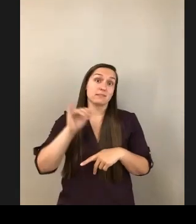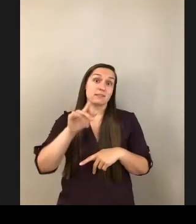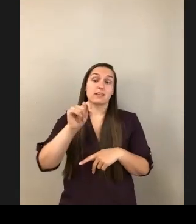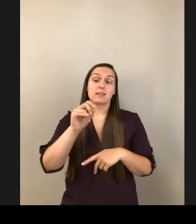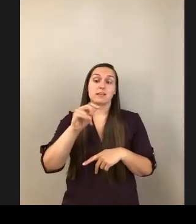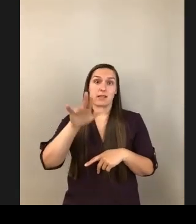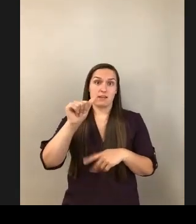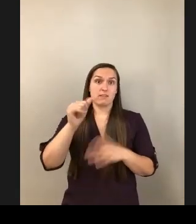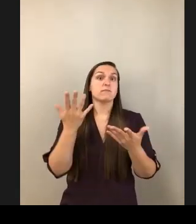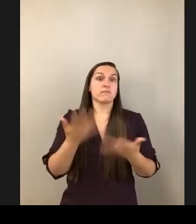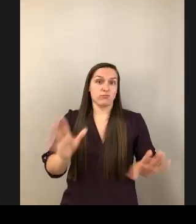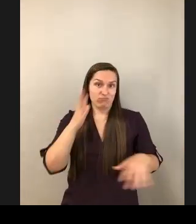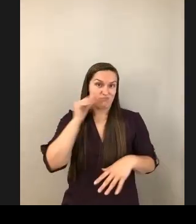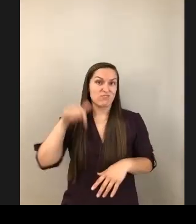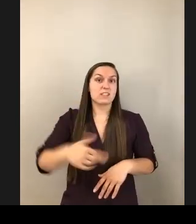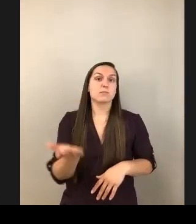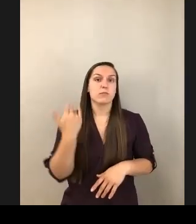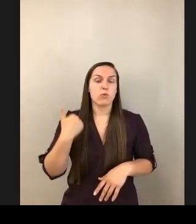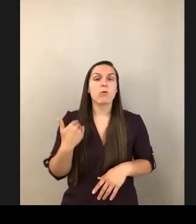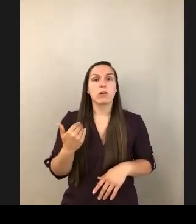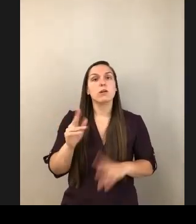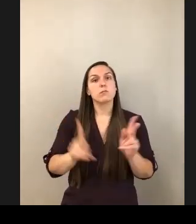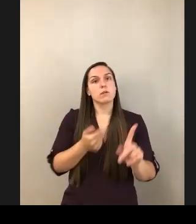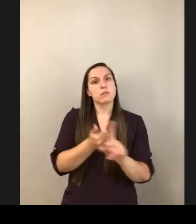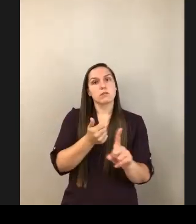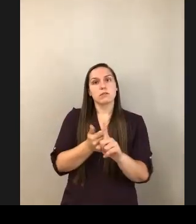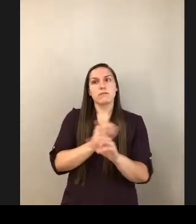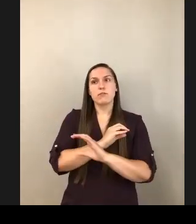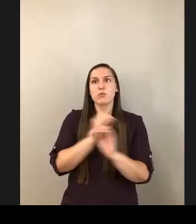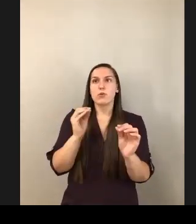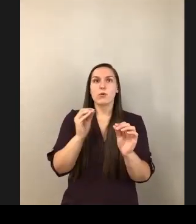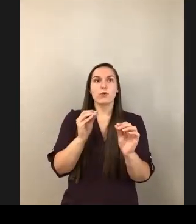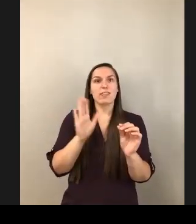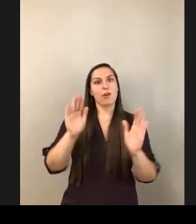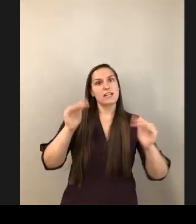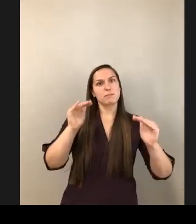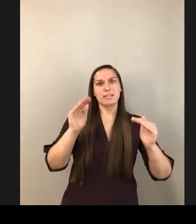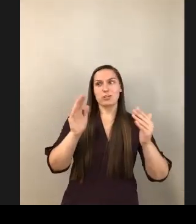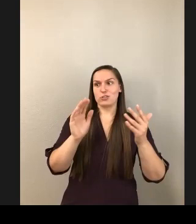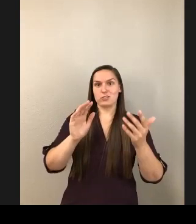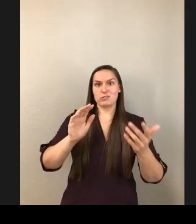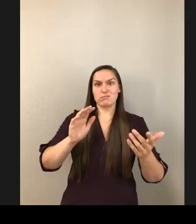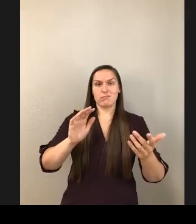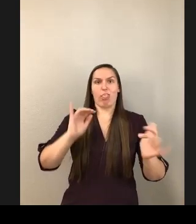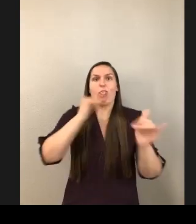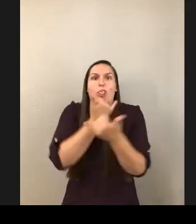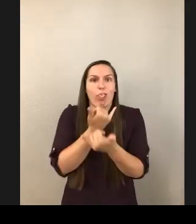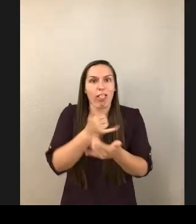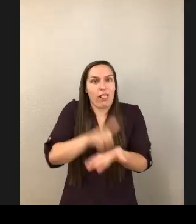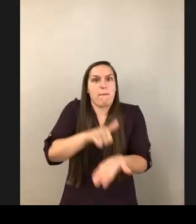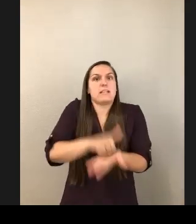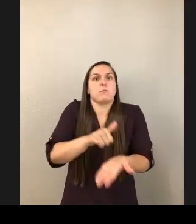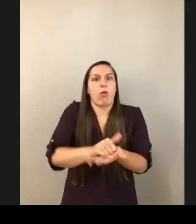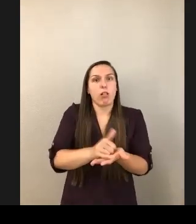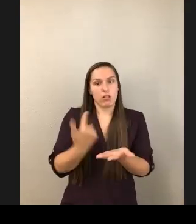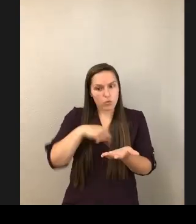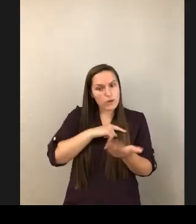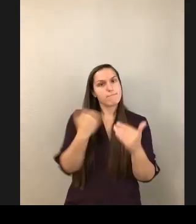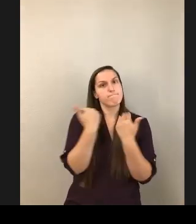esperar de nuestro trabajo. Al parecer, Tania ha tenido esta experiencia, que algunas personas no